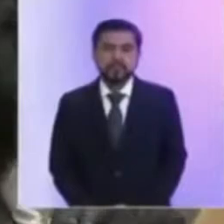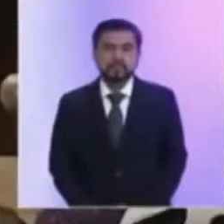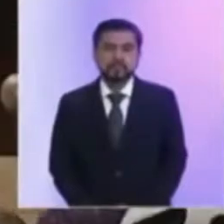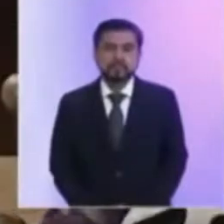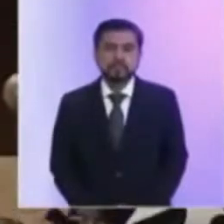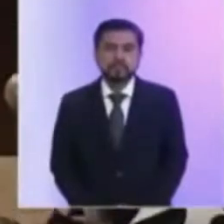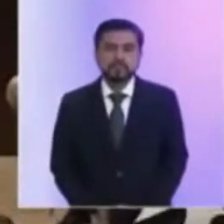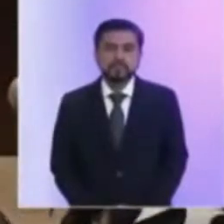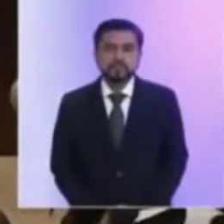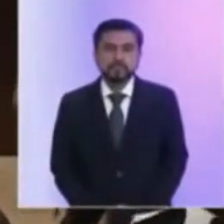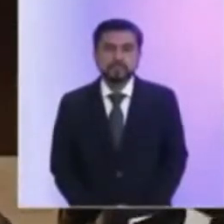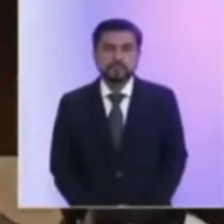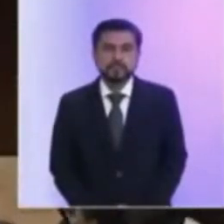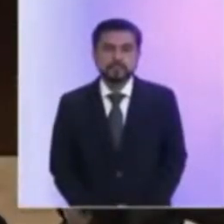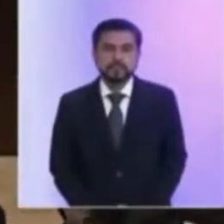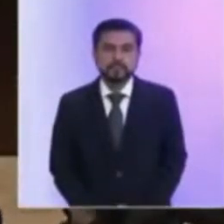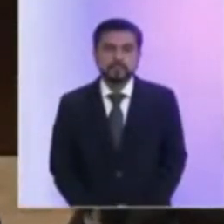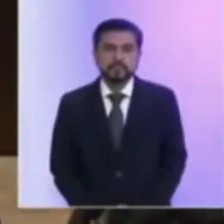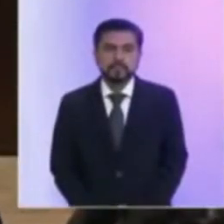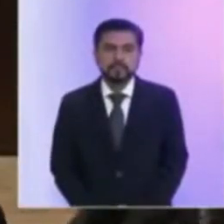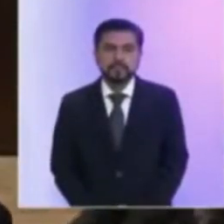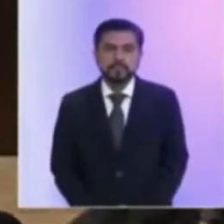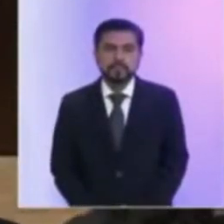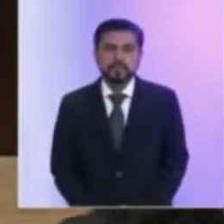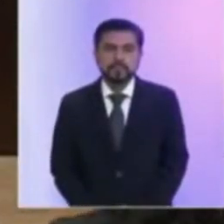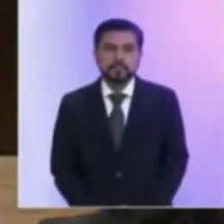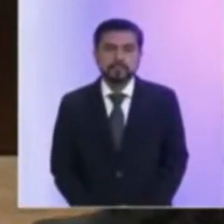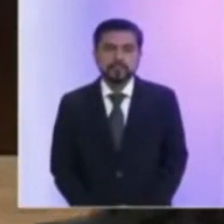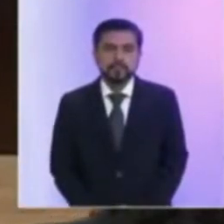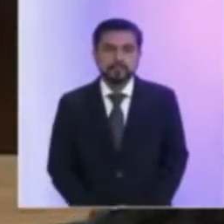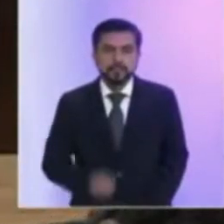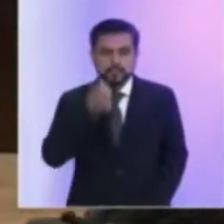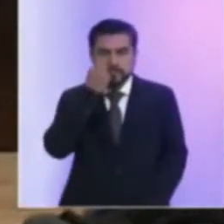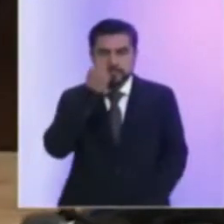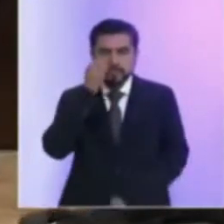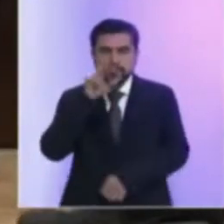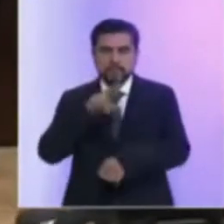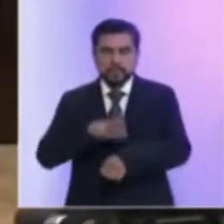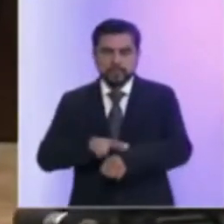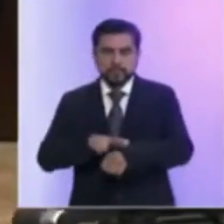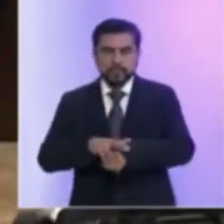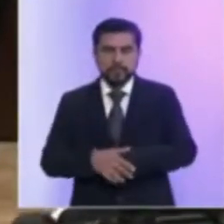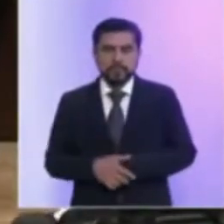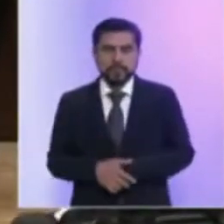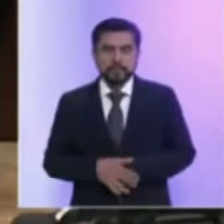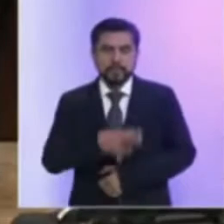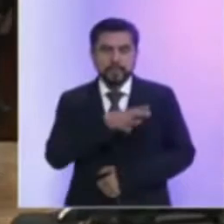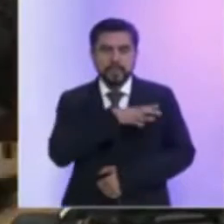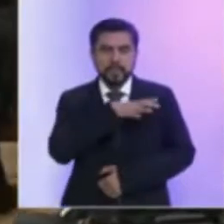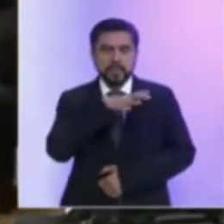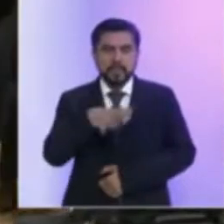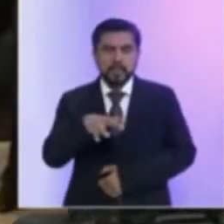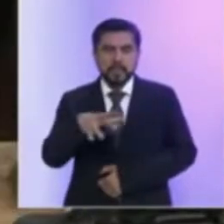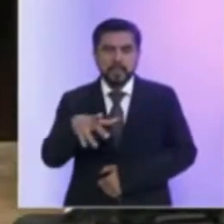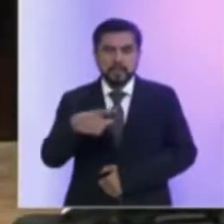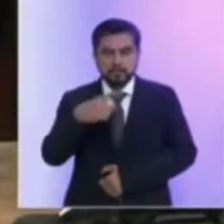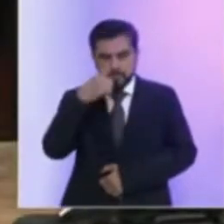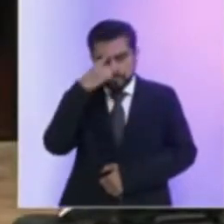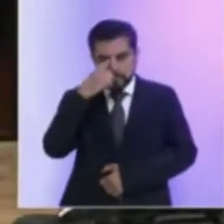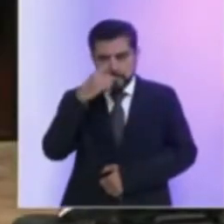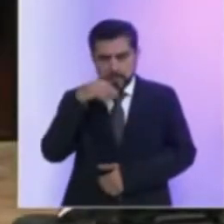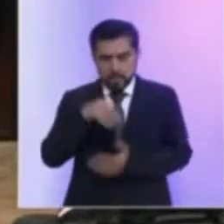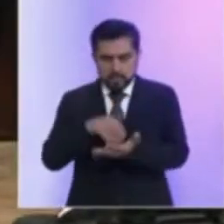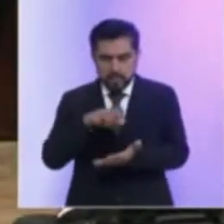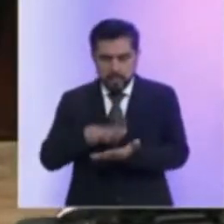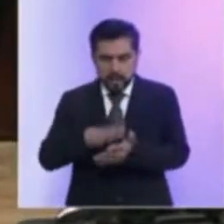Muchas gracias, sean tan amables de ocupar sus respectivos lugares y participamos Secretario vía remotamente de esta General ceremonia de acuerdos, solemne de entrega